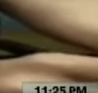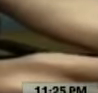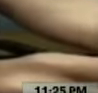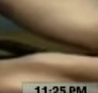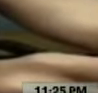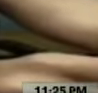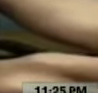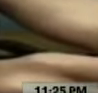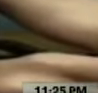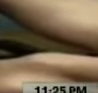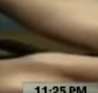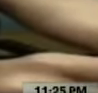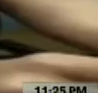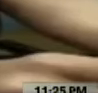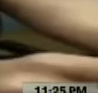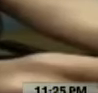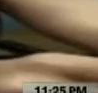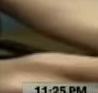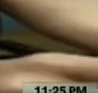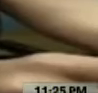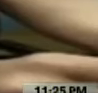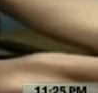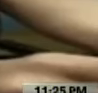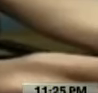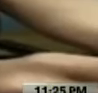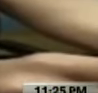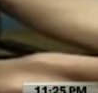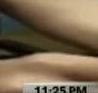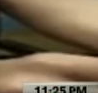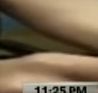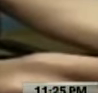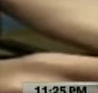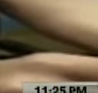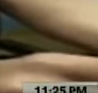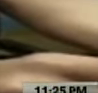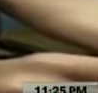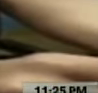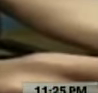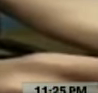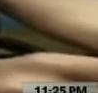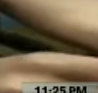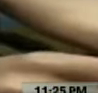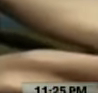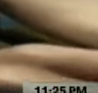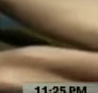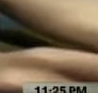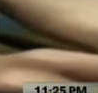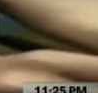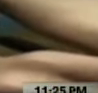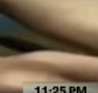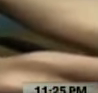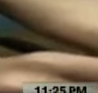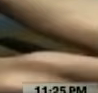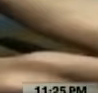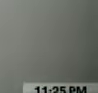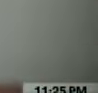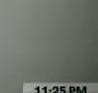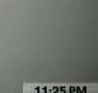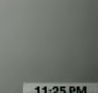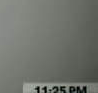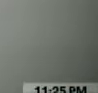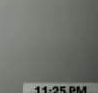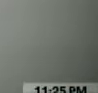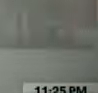pronto, con el Táchira al frente, veremos a Venezuela avanzar en una transición para la reconstrucción del país. Jesús, muchísimas gracias.